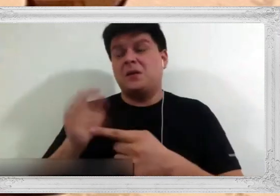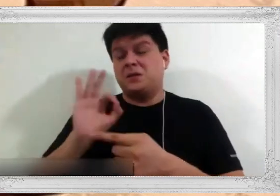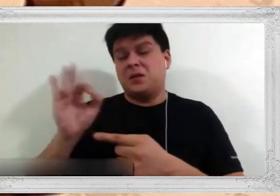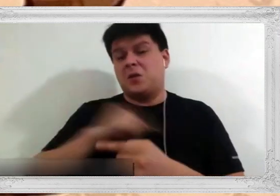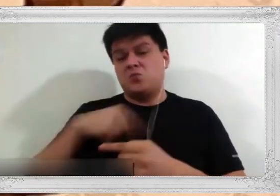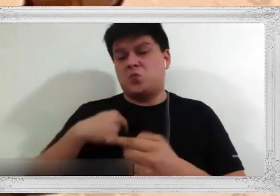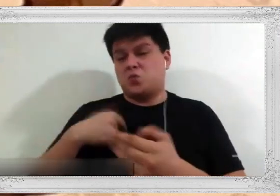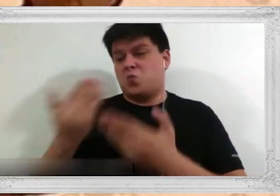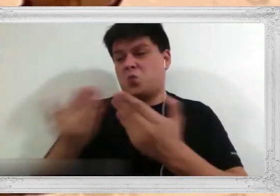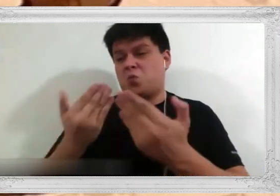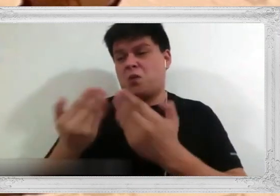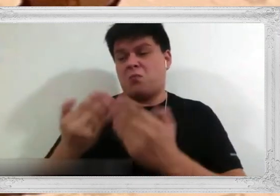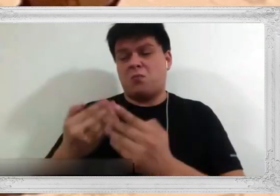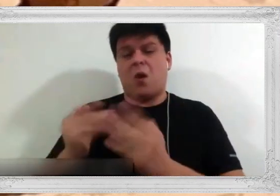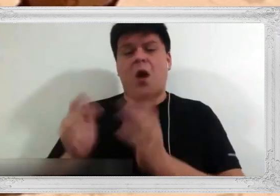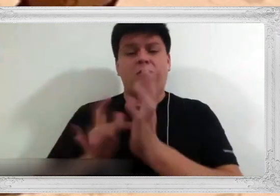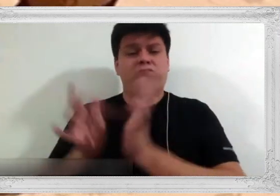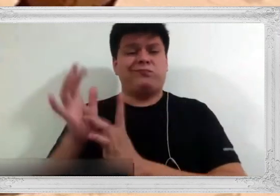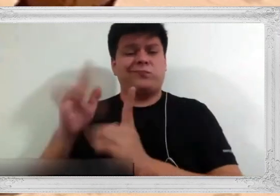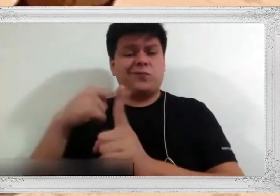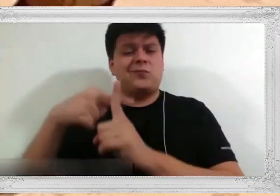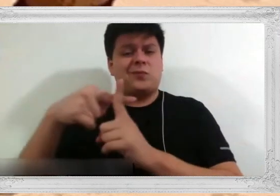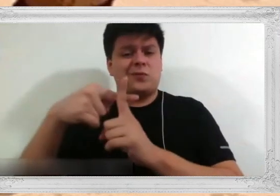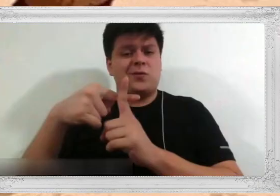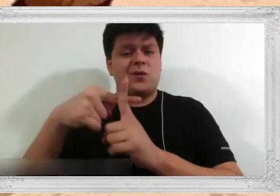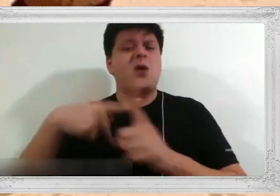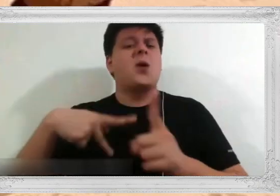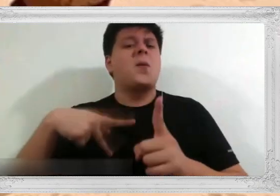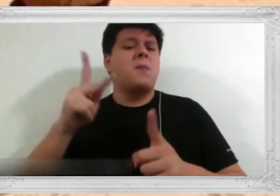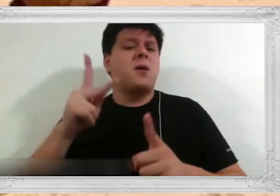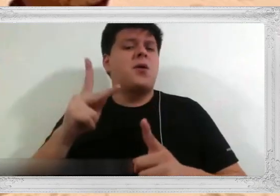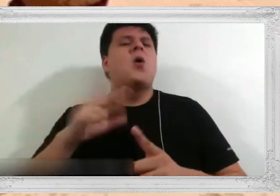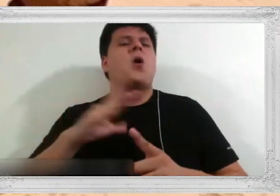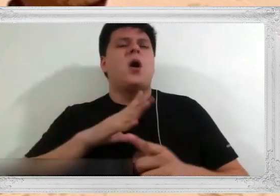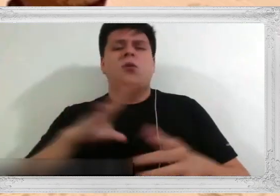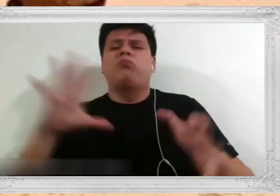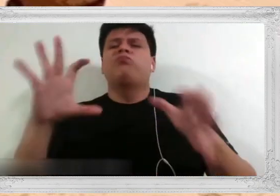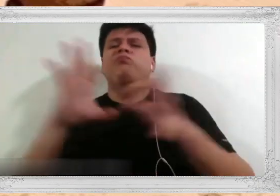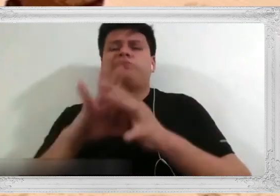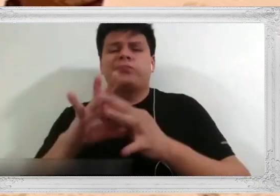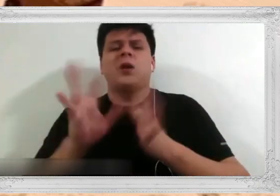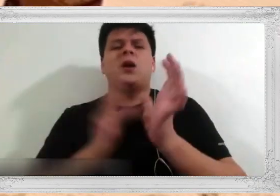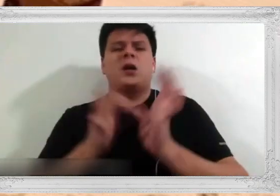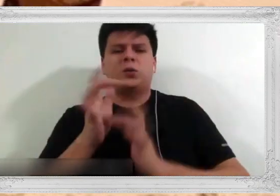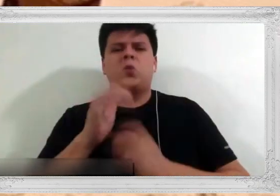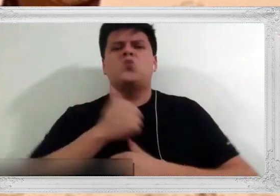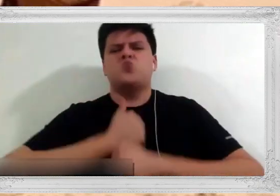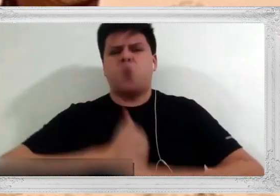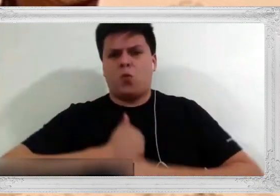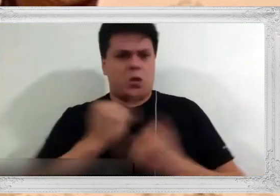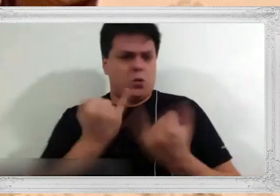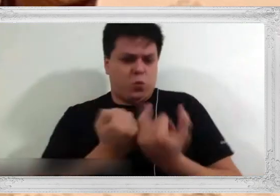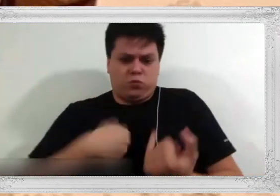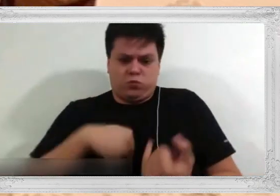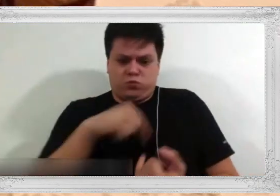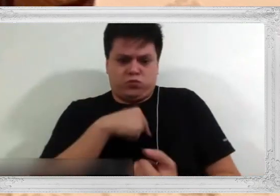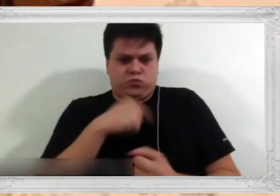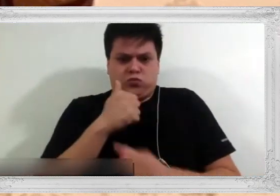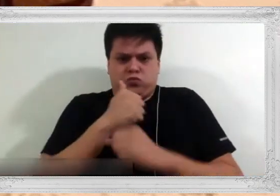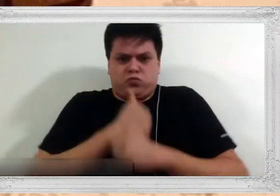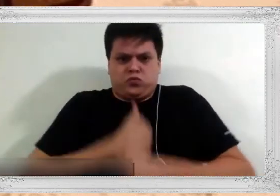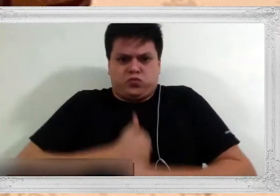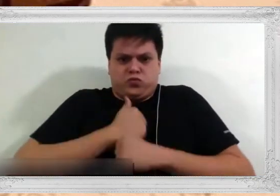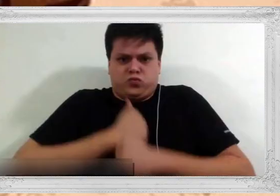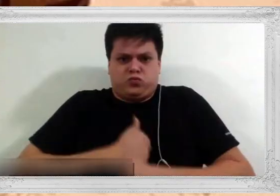compatibilidad entre Jesús, acostumbrado a sufrir, y nuestro sufrimiento. Nos lo recuerda en la